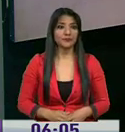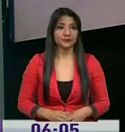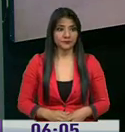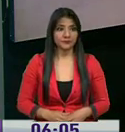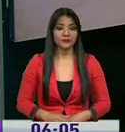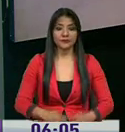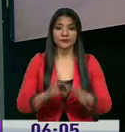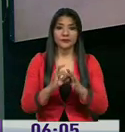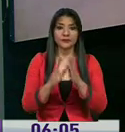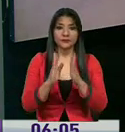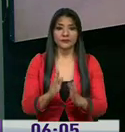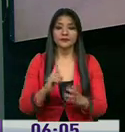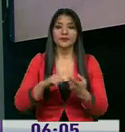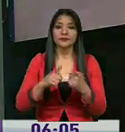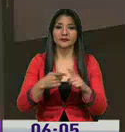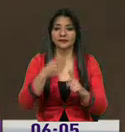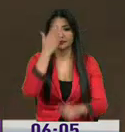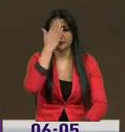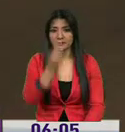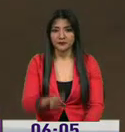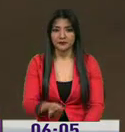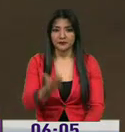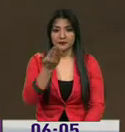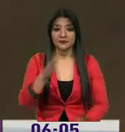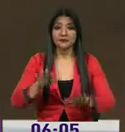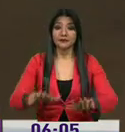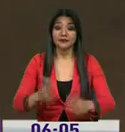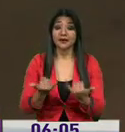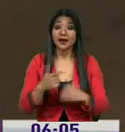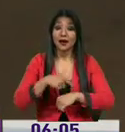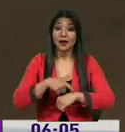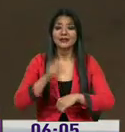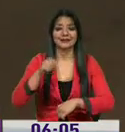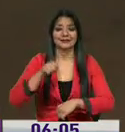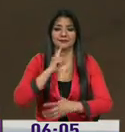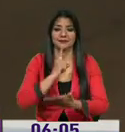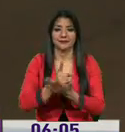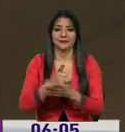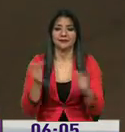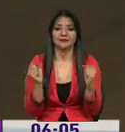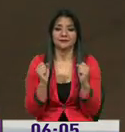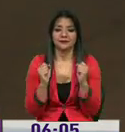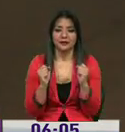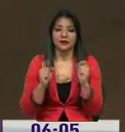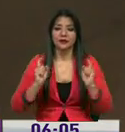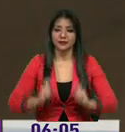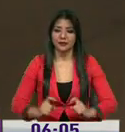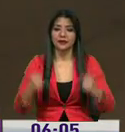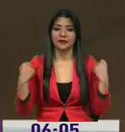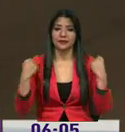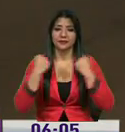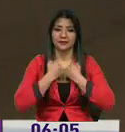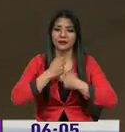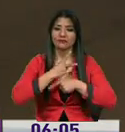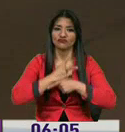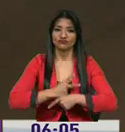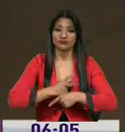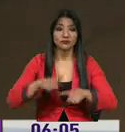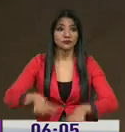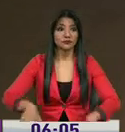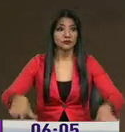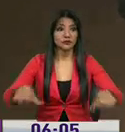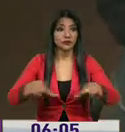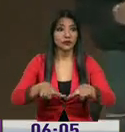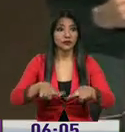Roberto, amigos, que tengan un excelente día. Usualmente a esta hora hace un frío intenso en la capital. Salgan con las debidas precauciones y aquí en el sector